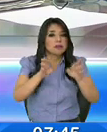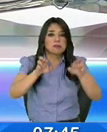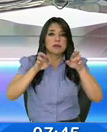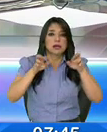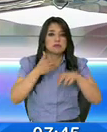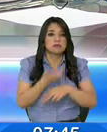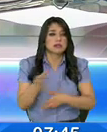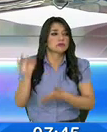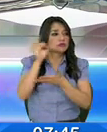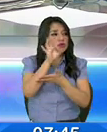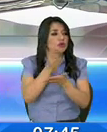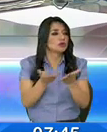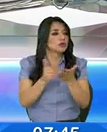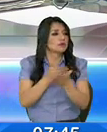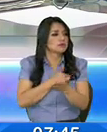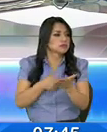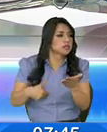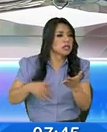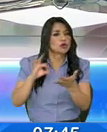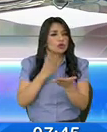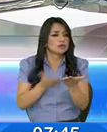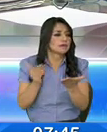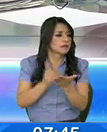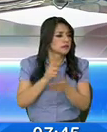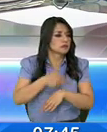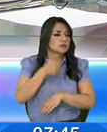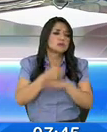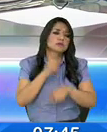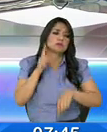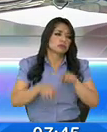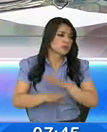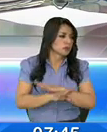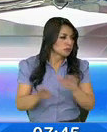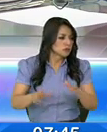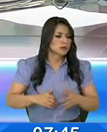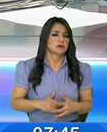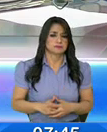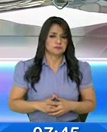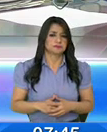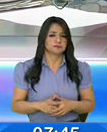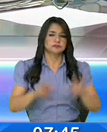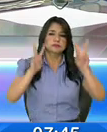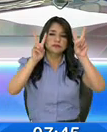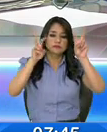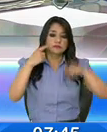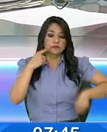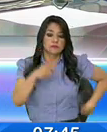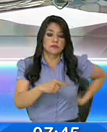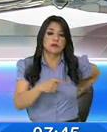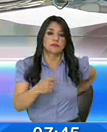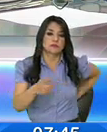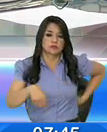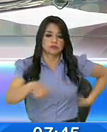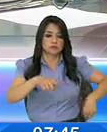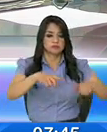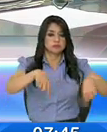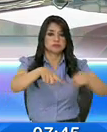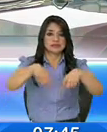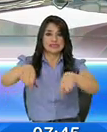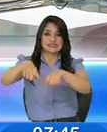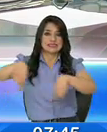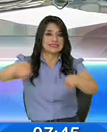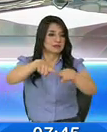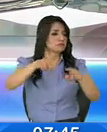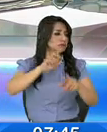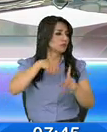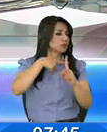reelegirse esas cosas no pueden darse que el tema de las circunscripciones es positivo y que se